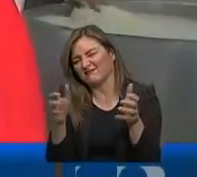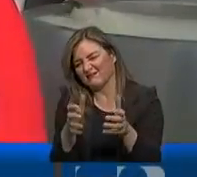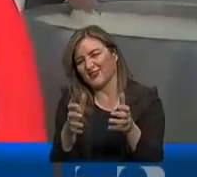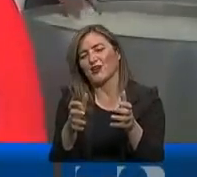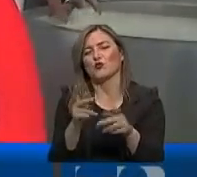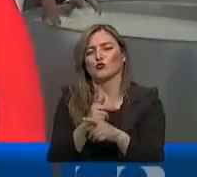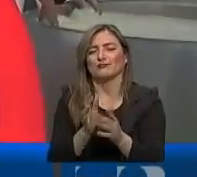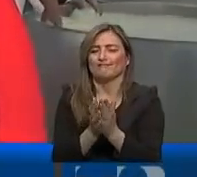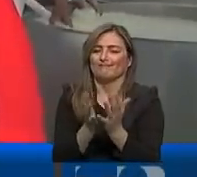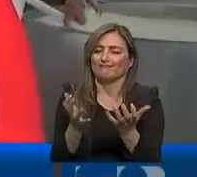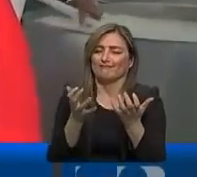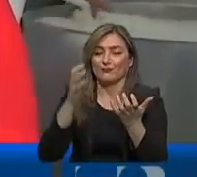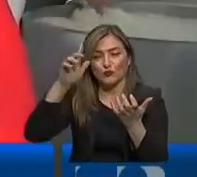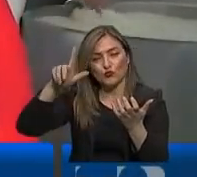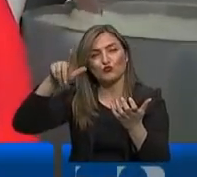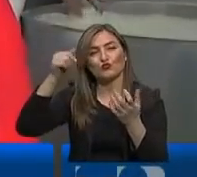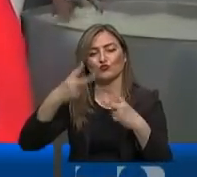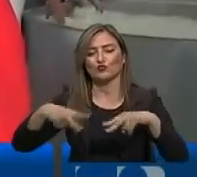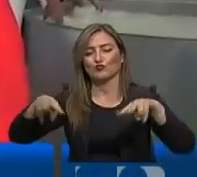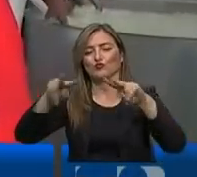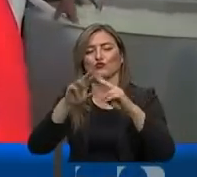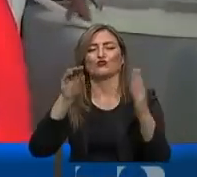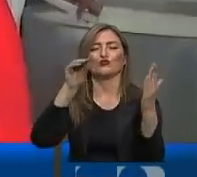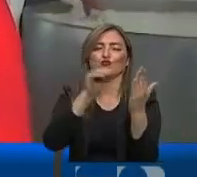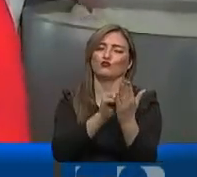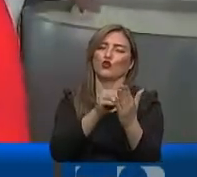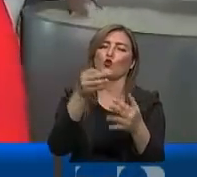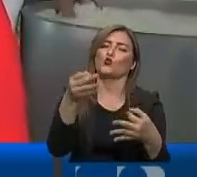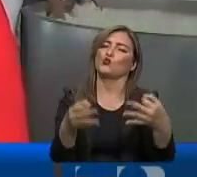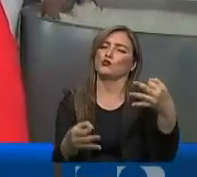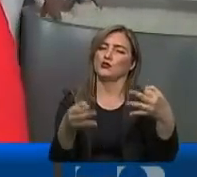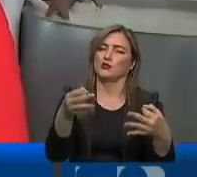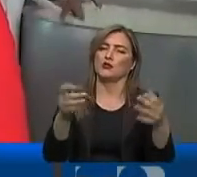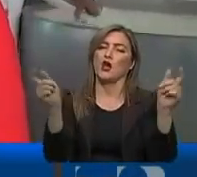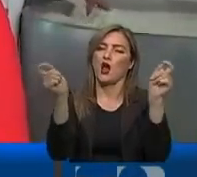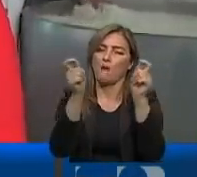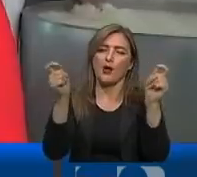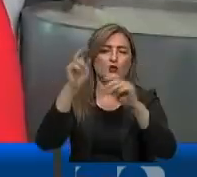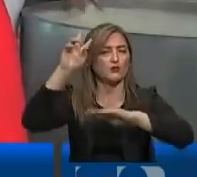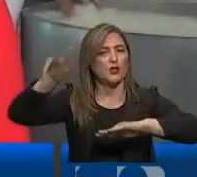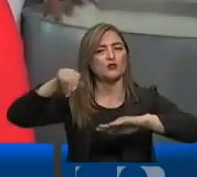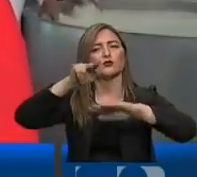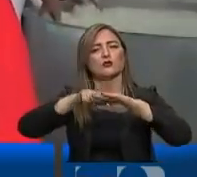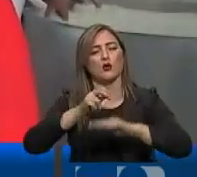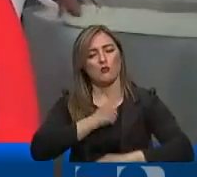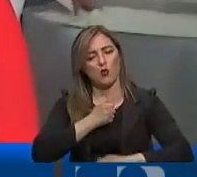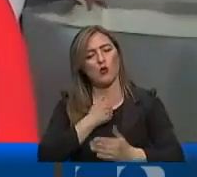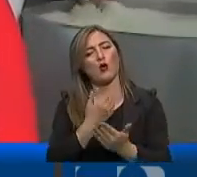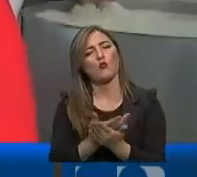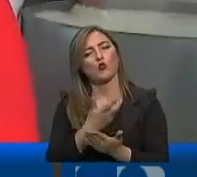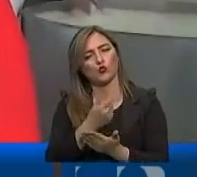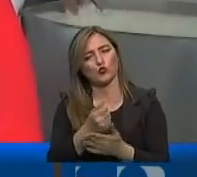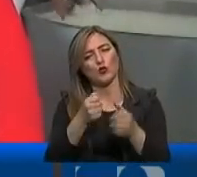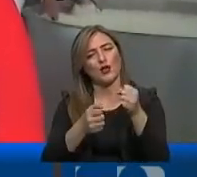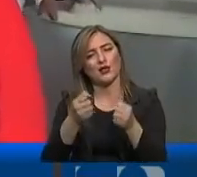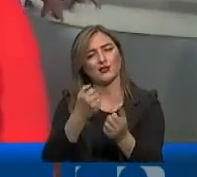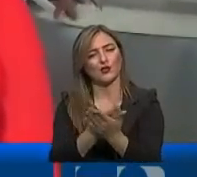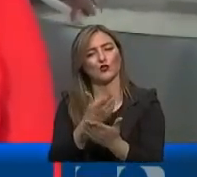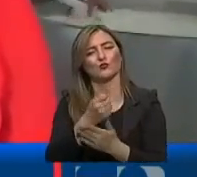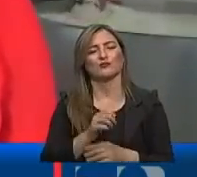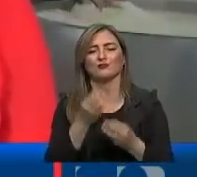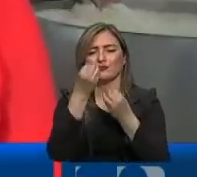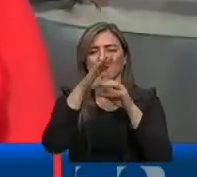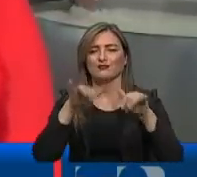productores esperan que el gobierno fije un precio justo y que además se impulse una campaña nacional para el consumo de productos lácteos. Con este